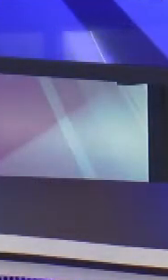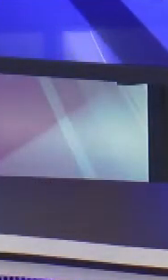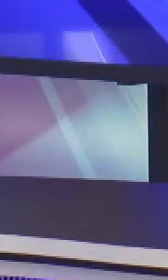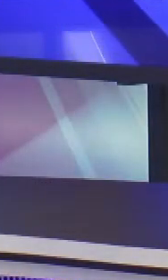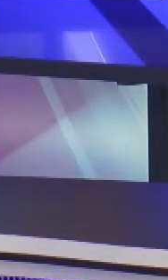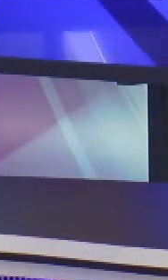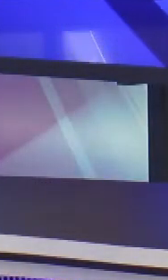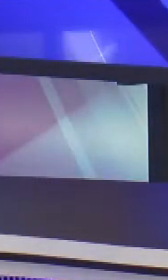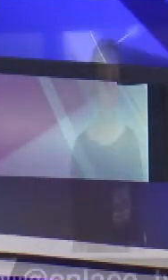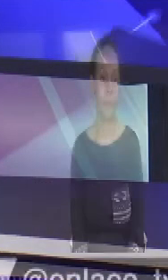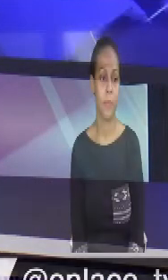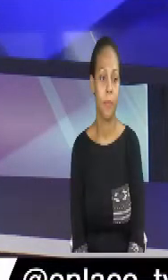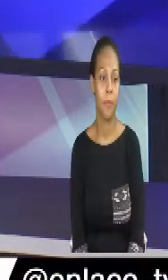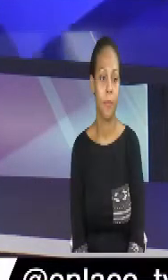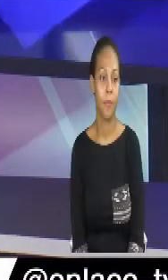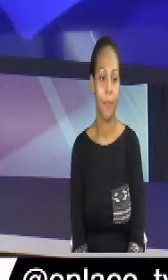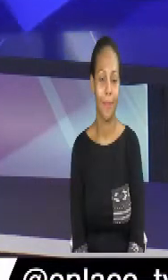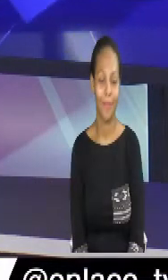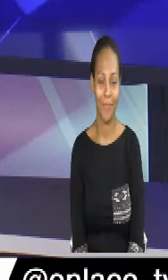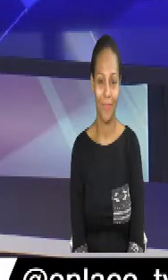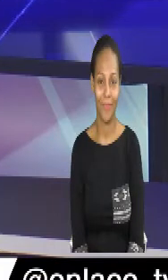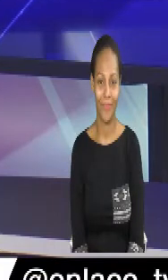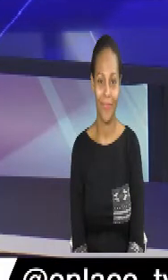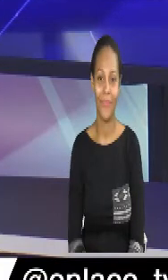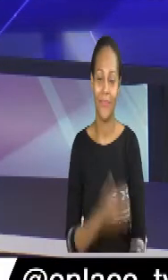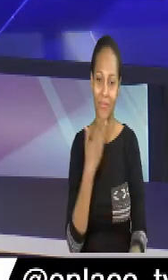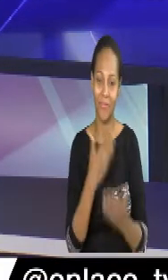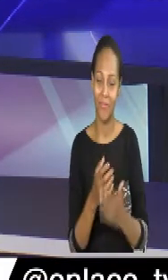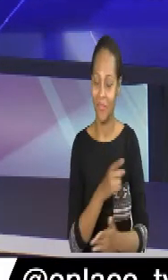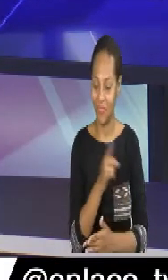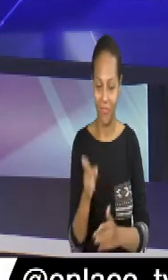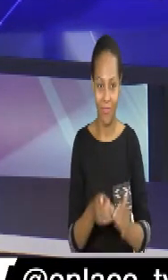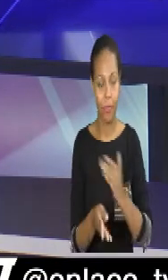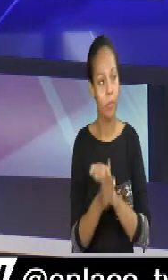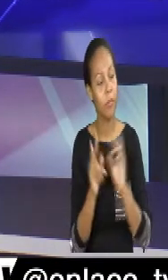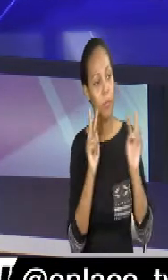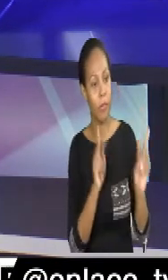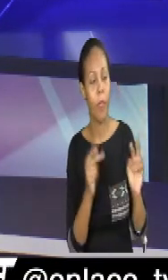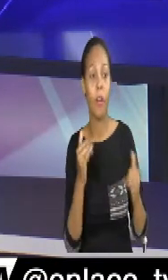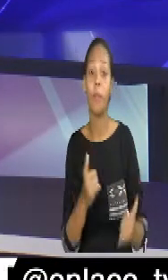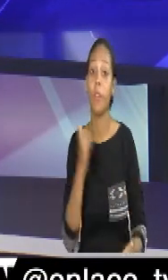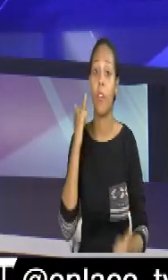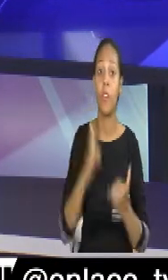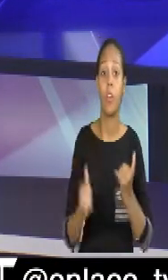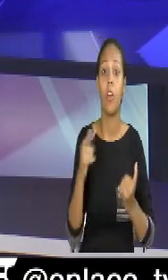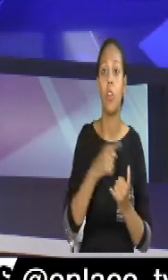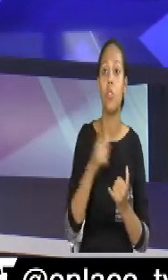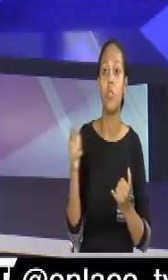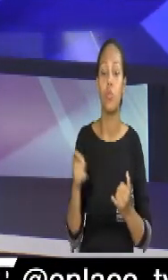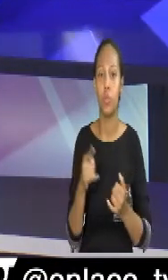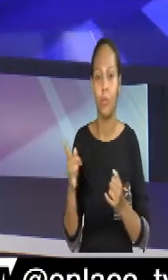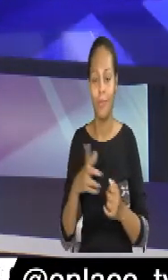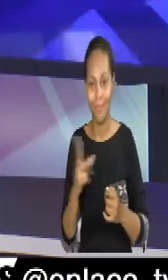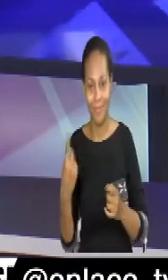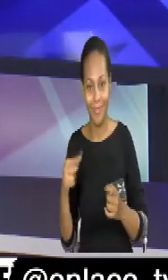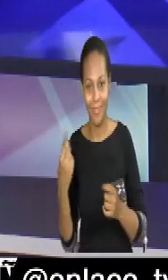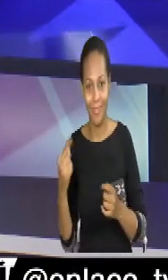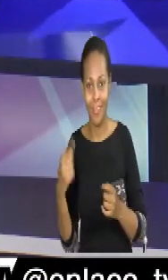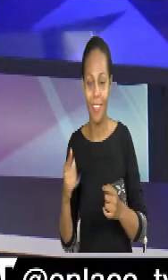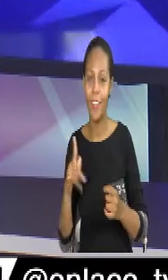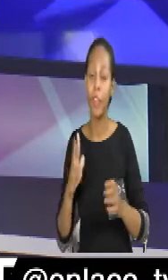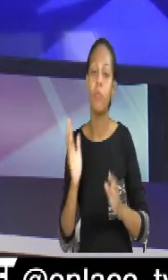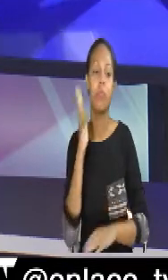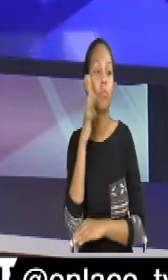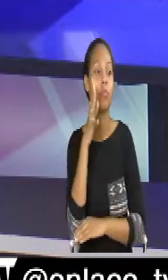Gracias por continuar con nosotros. Se cumple el segundo de los 4 días del seminario taller que dicta la Federación Nacional de Avicultores de Colombia, FENAVI.